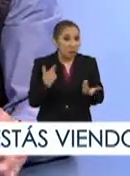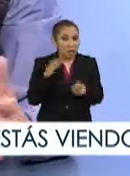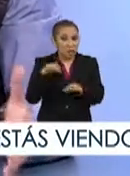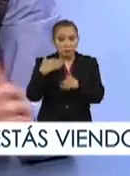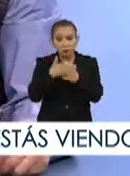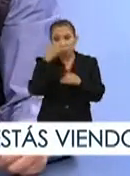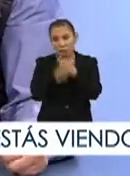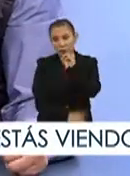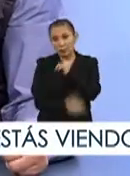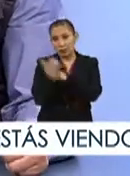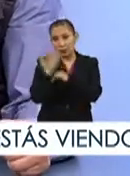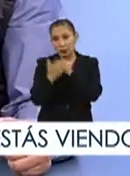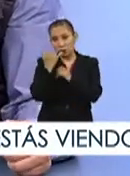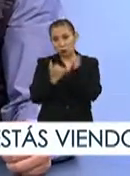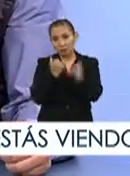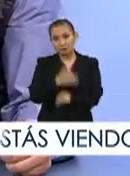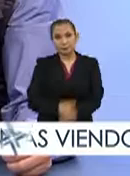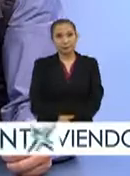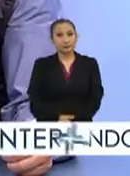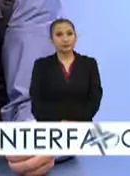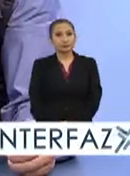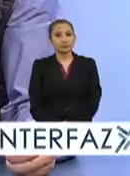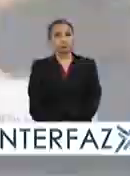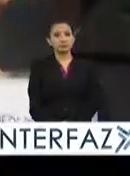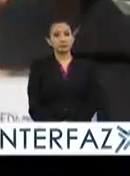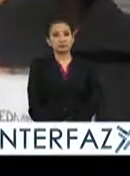el cierre, mañana terminan estos Juegos.